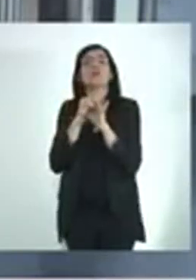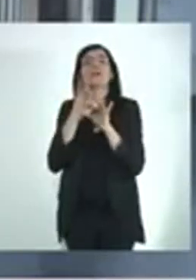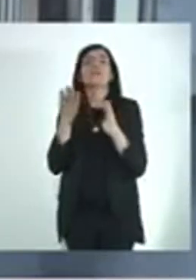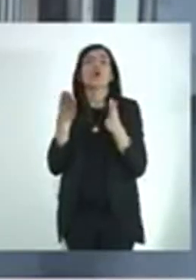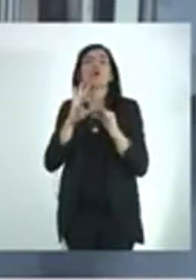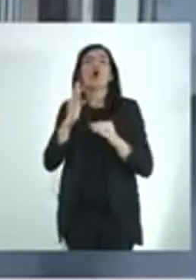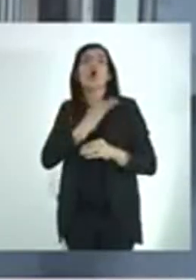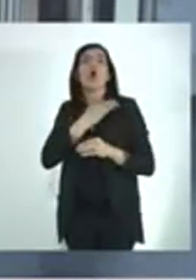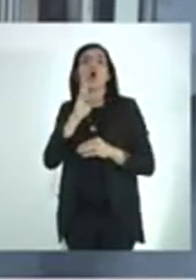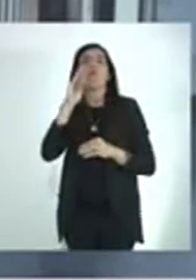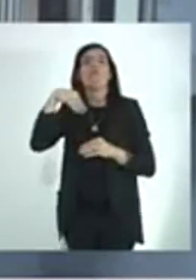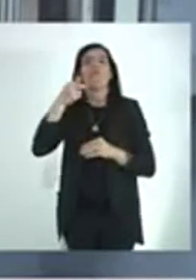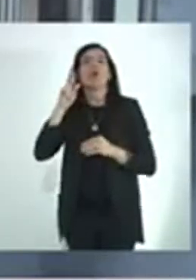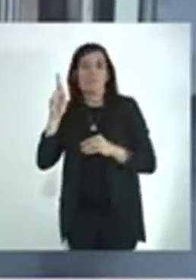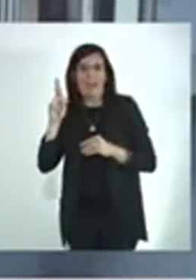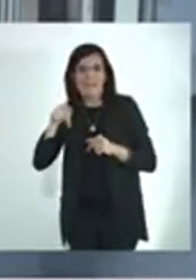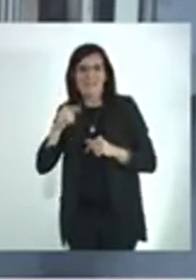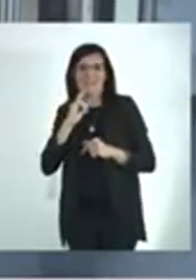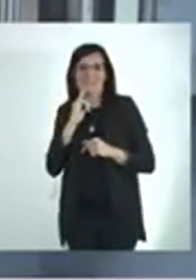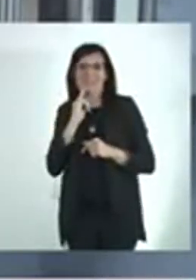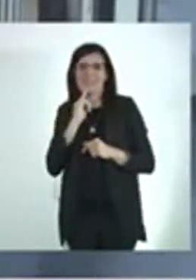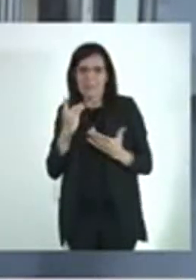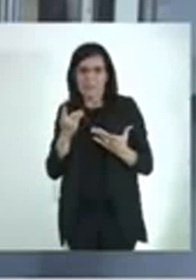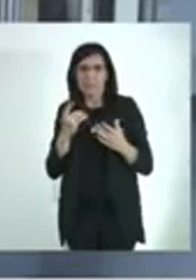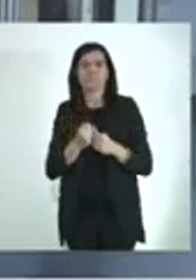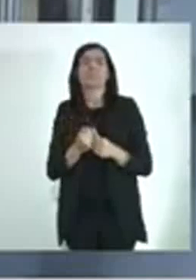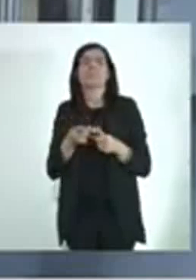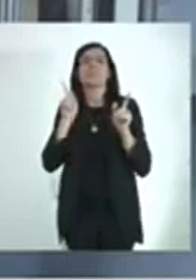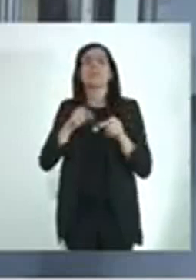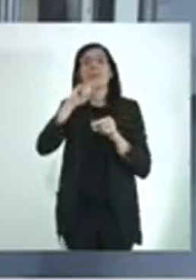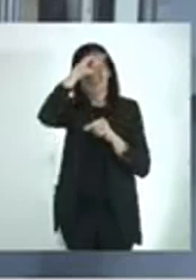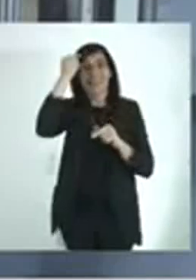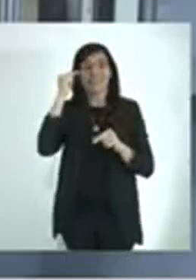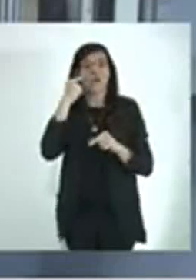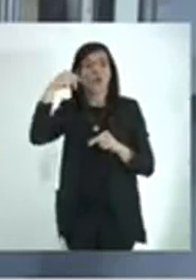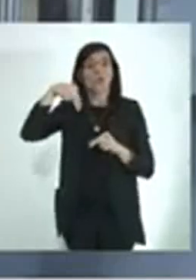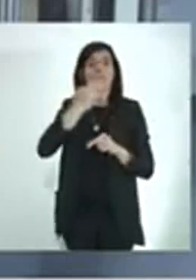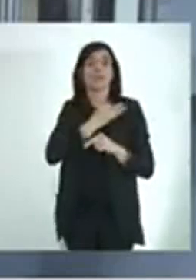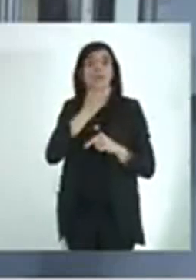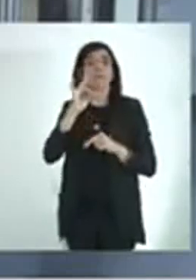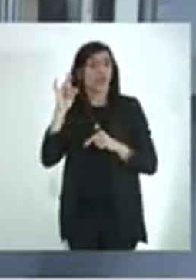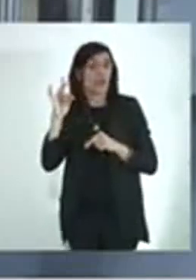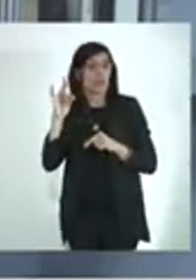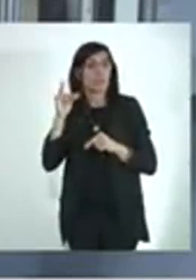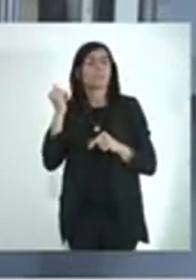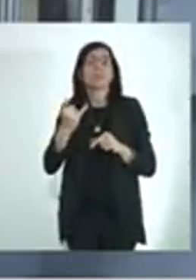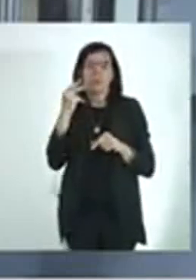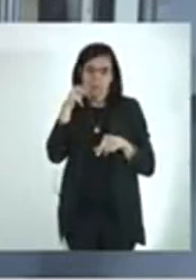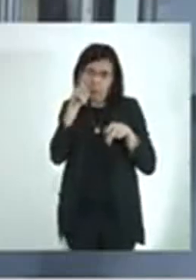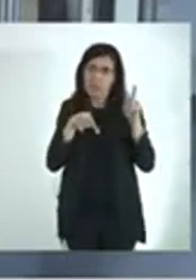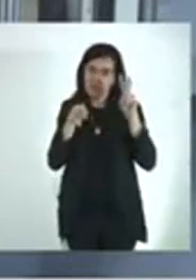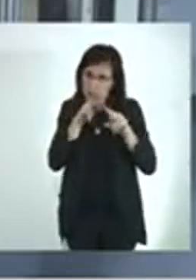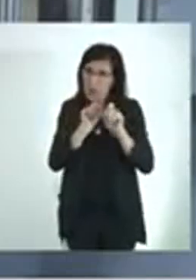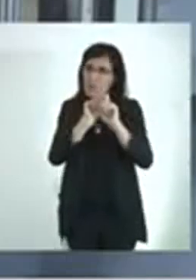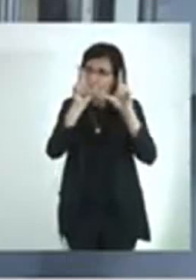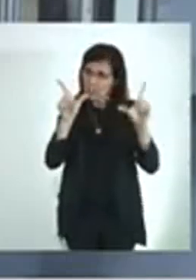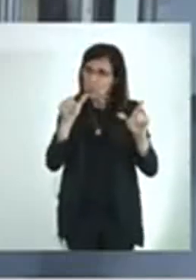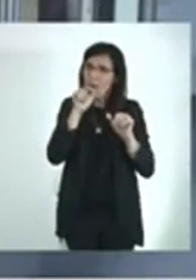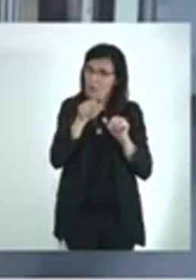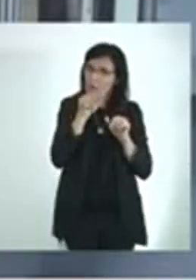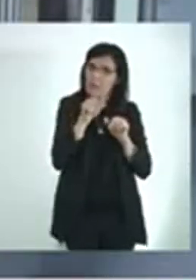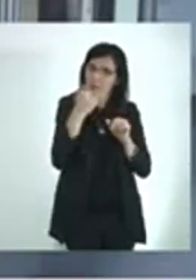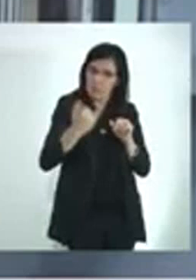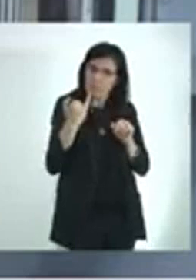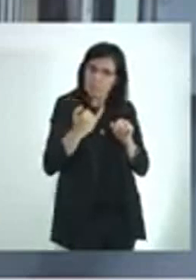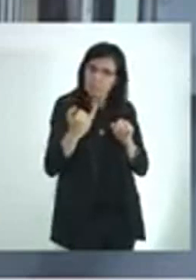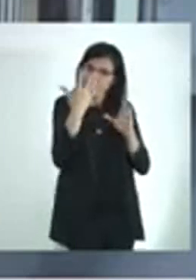también de Nación desde InFod. Y también desde el equipo proponemos una formación que es de taller, que es vivencial. Nosotros necesitamos